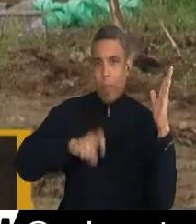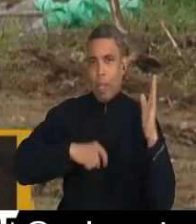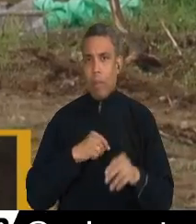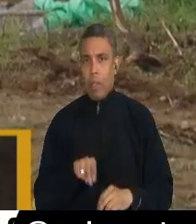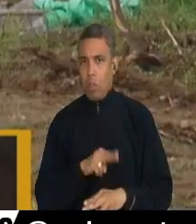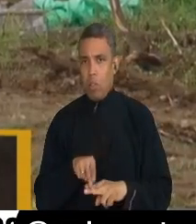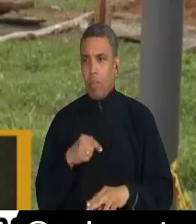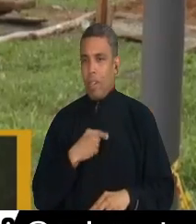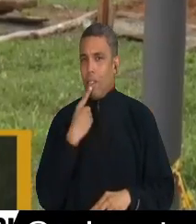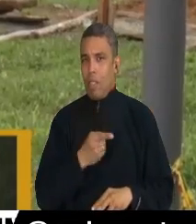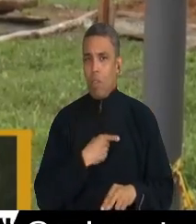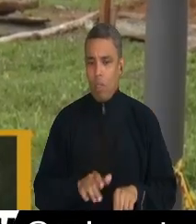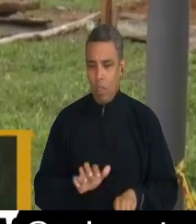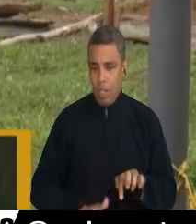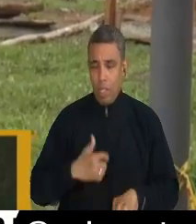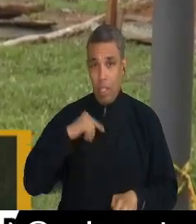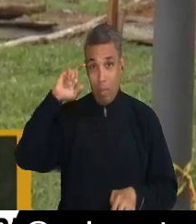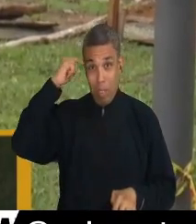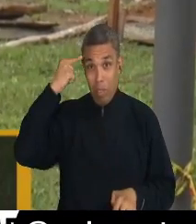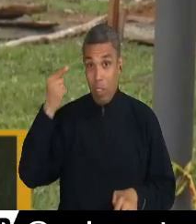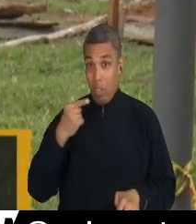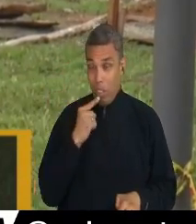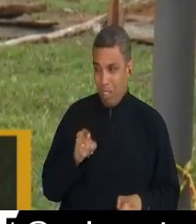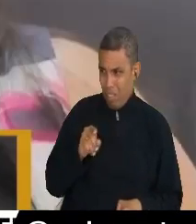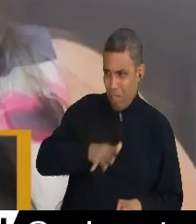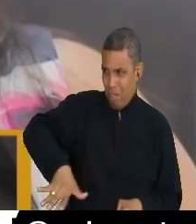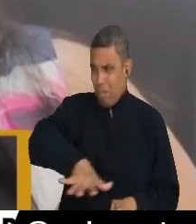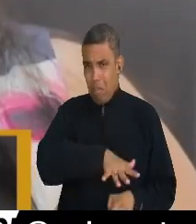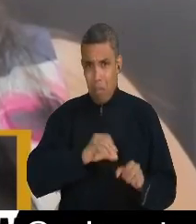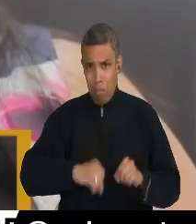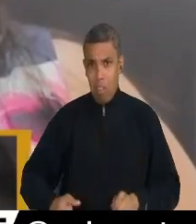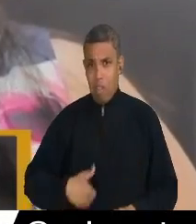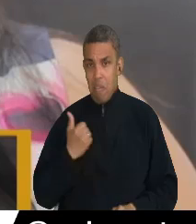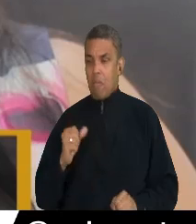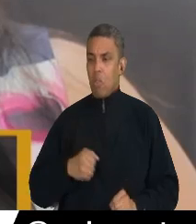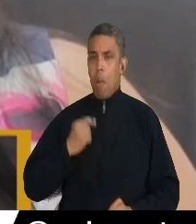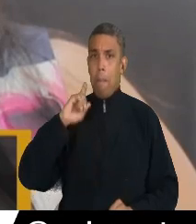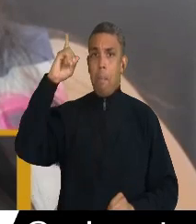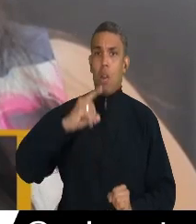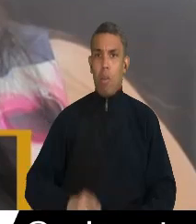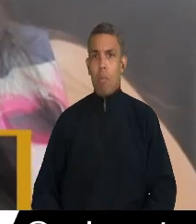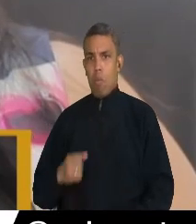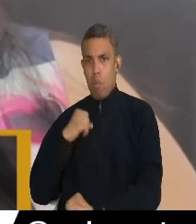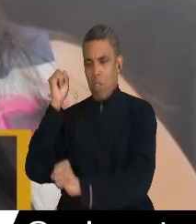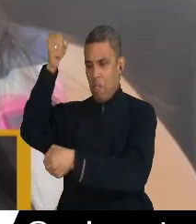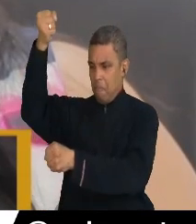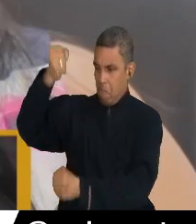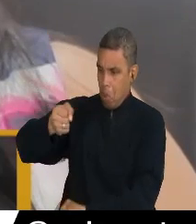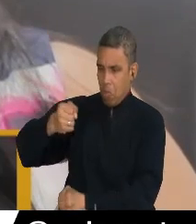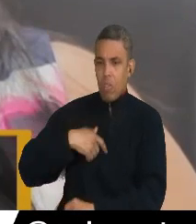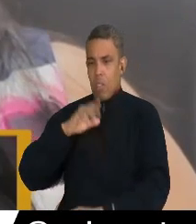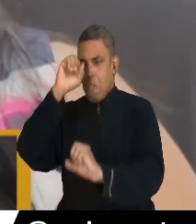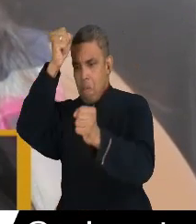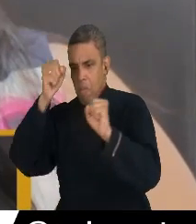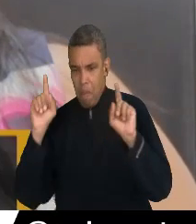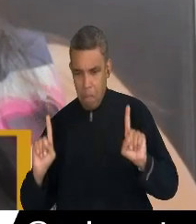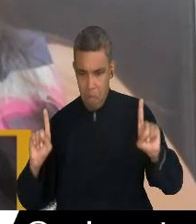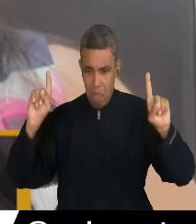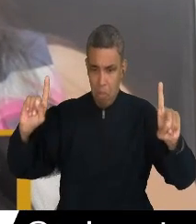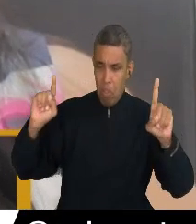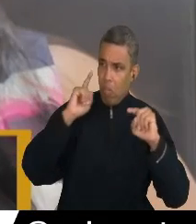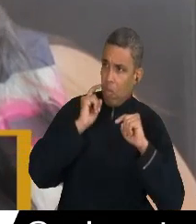según Ulloque, está prohibido levantar algún tipo de construcción. Reiterar el compromiso que tiene el señor alcalde, nuestro alcalde, el doctor Darío